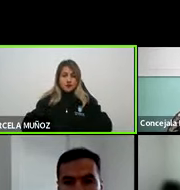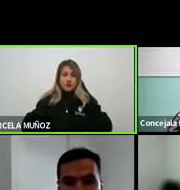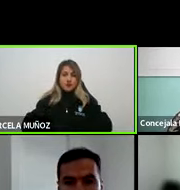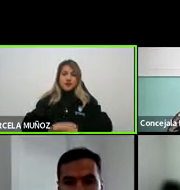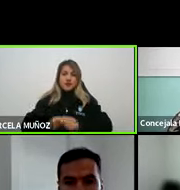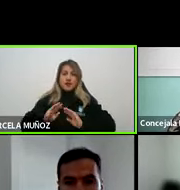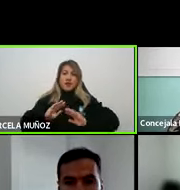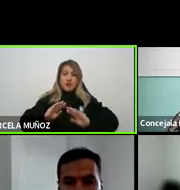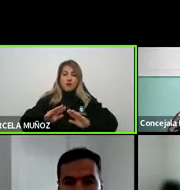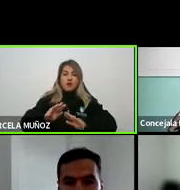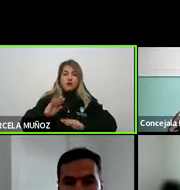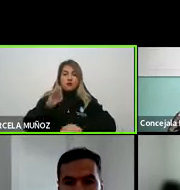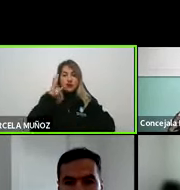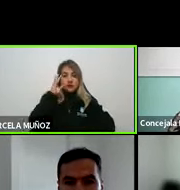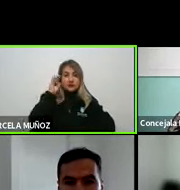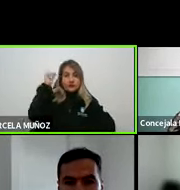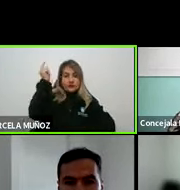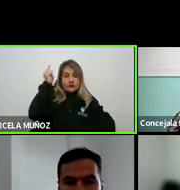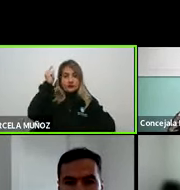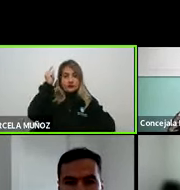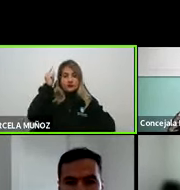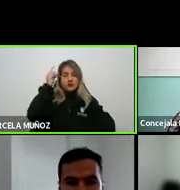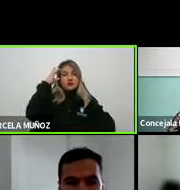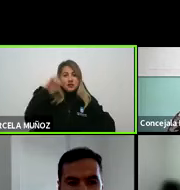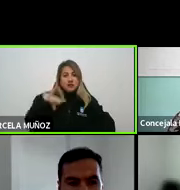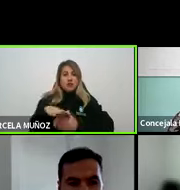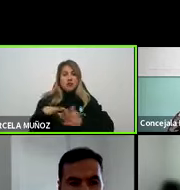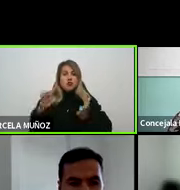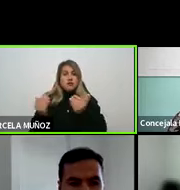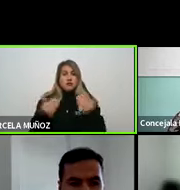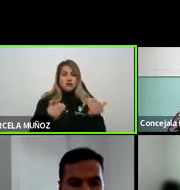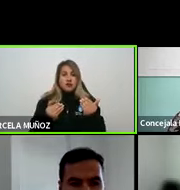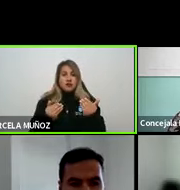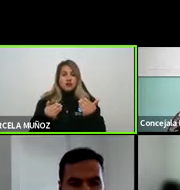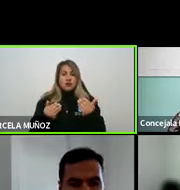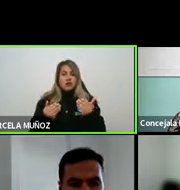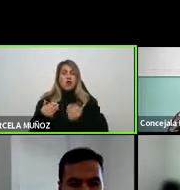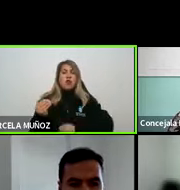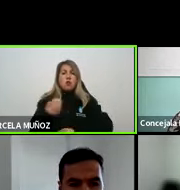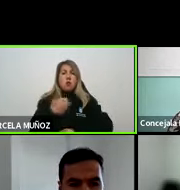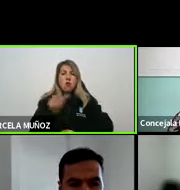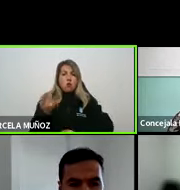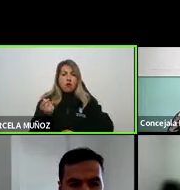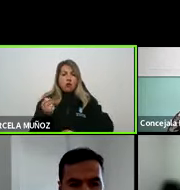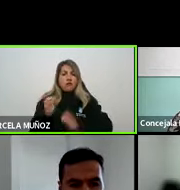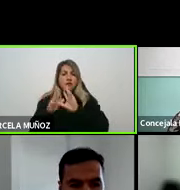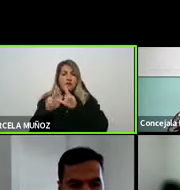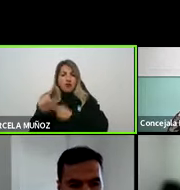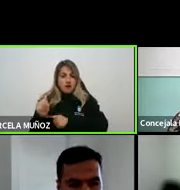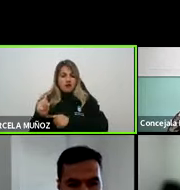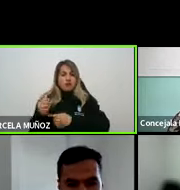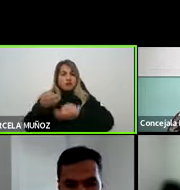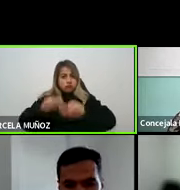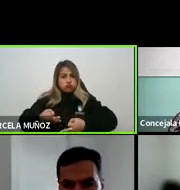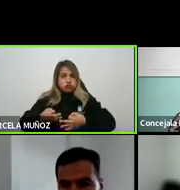la iniciativa, sabemos que es necesario, me gustaría saber cuánta es la cantidad de familias concretas que